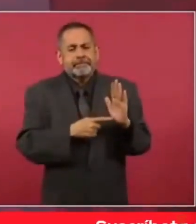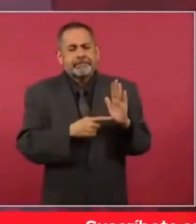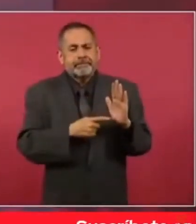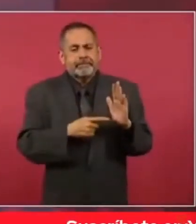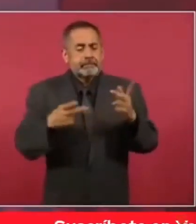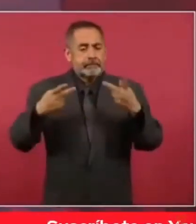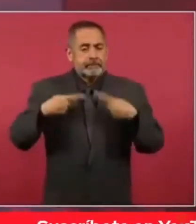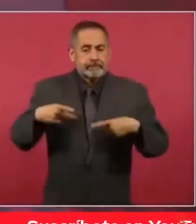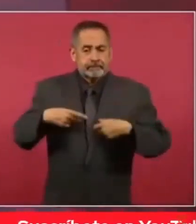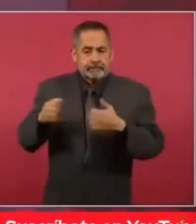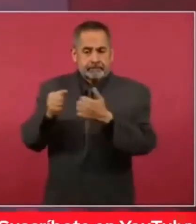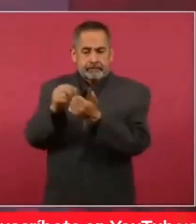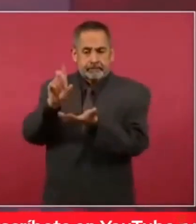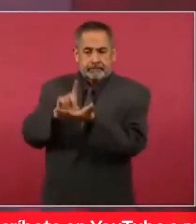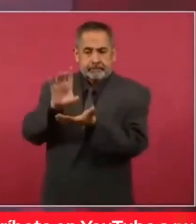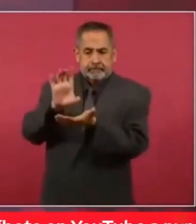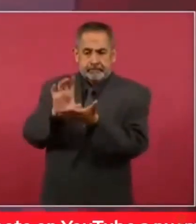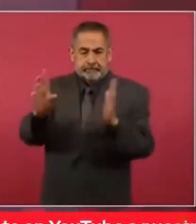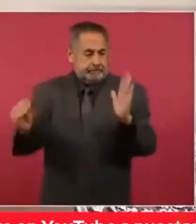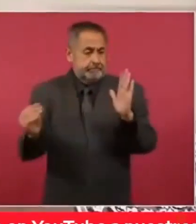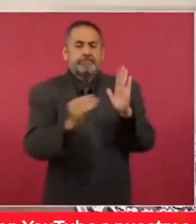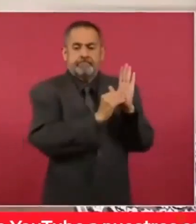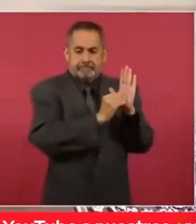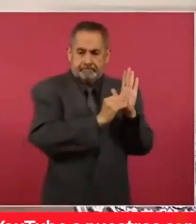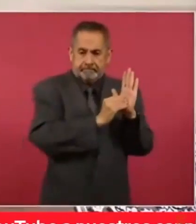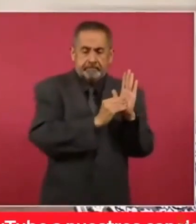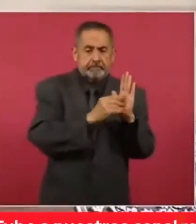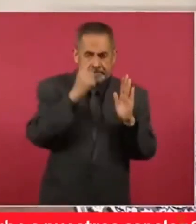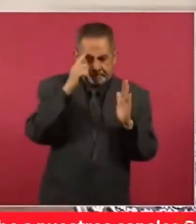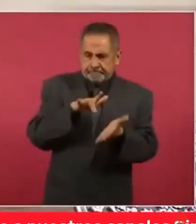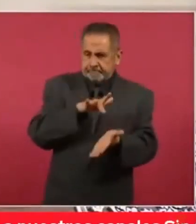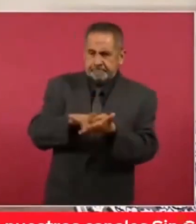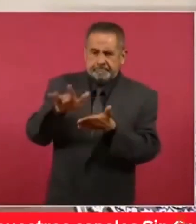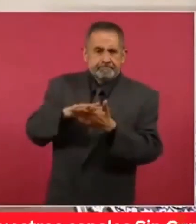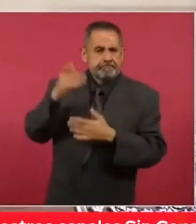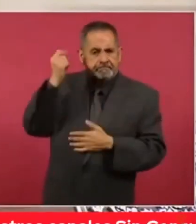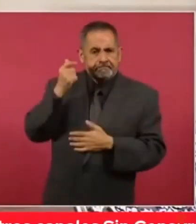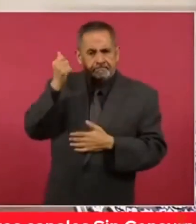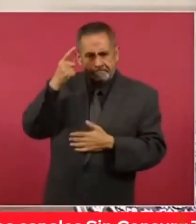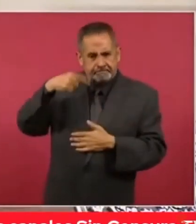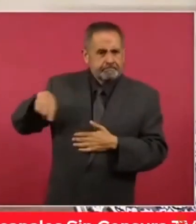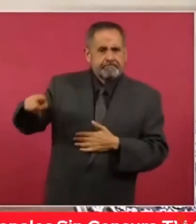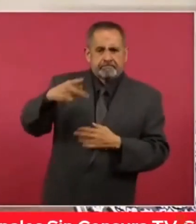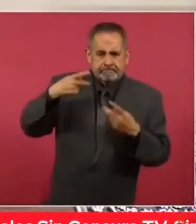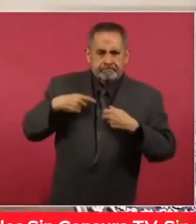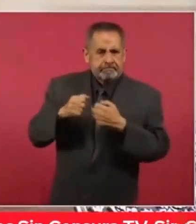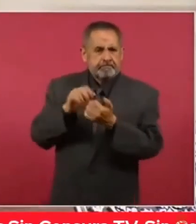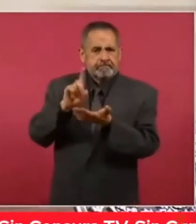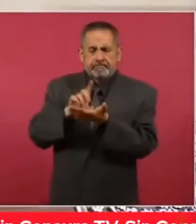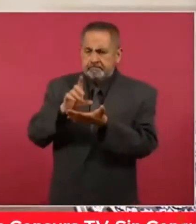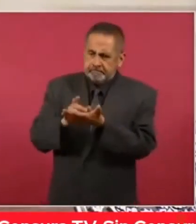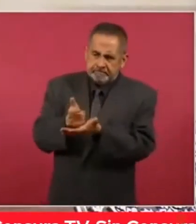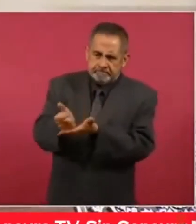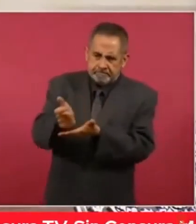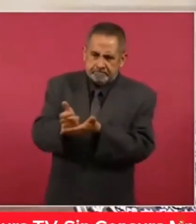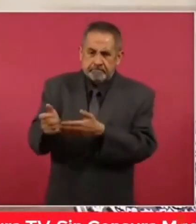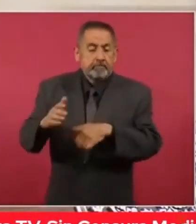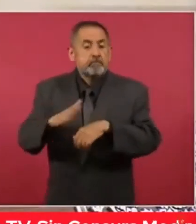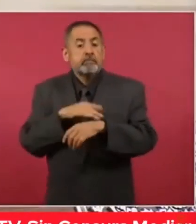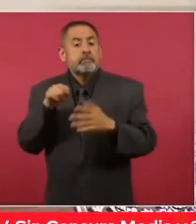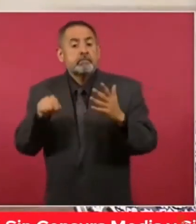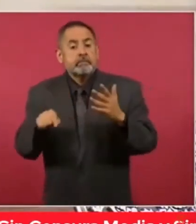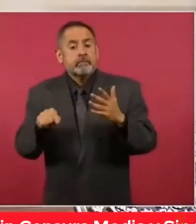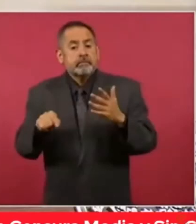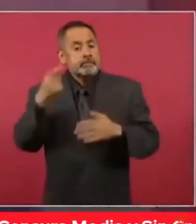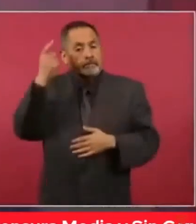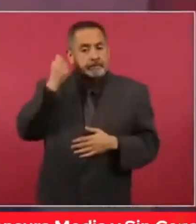las personas con discapacidad, el apoyo a las personas con discapacidad, porque se tiene